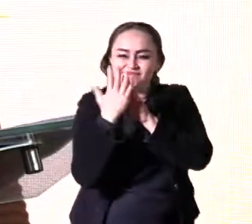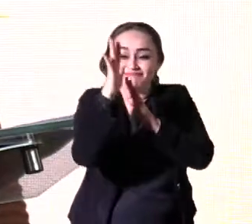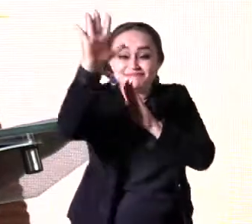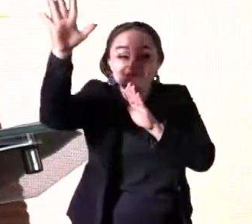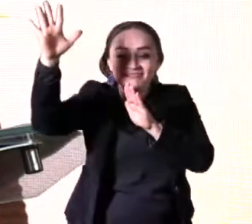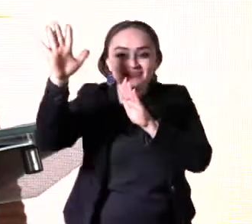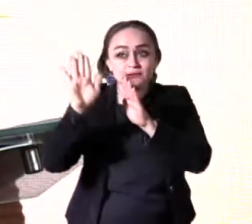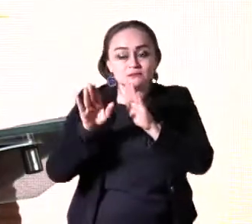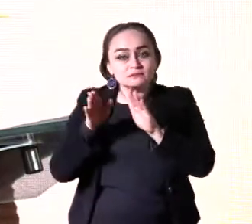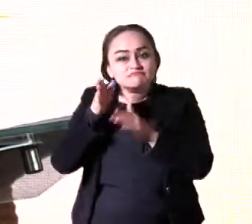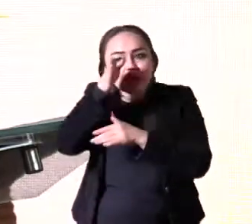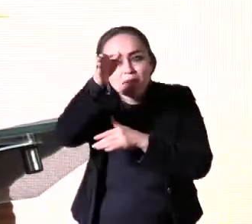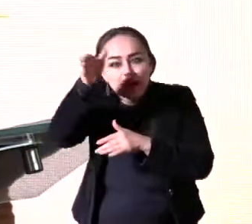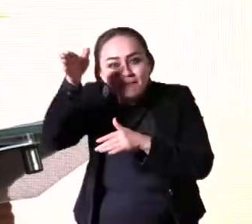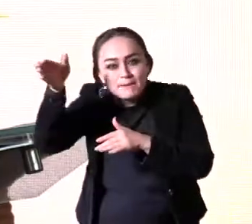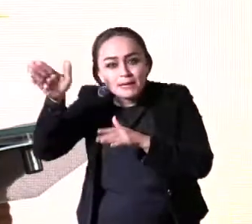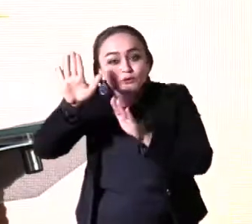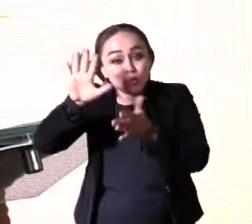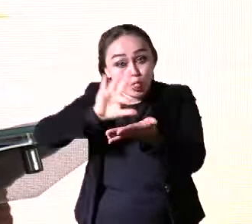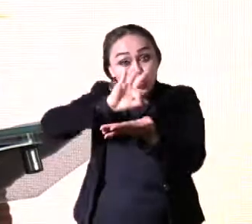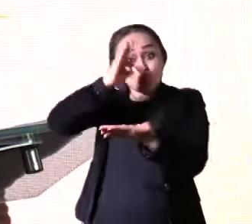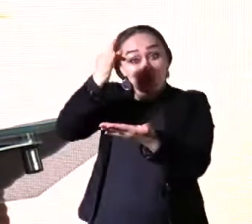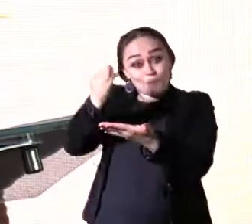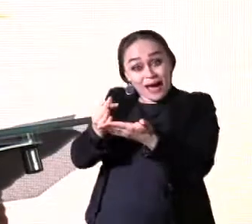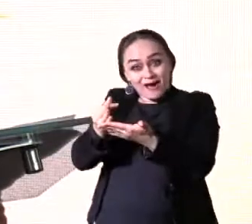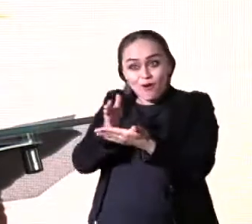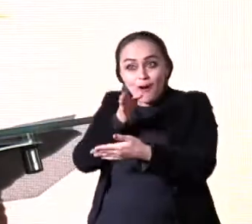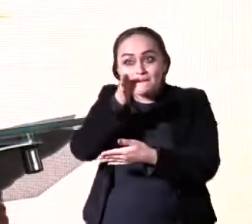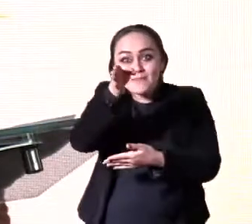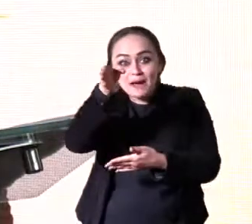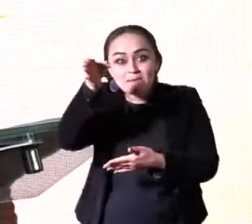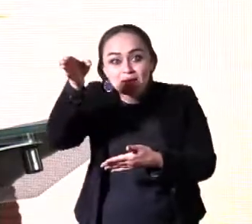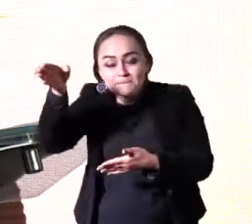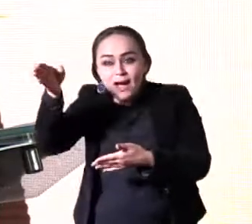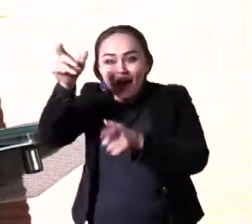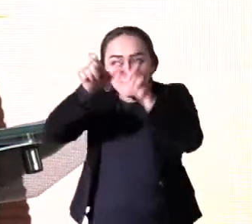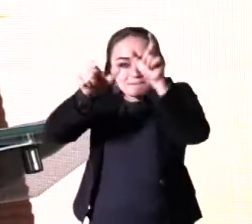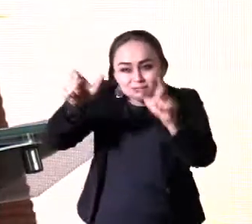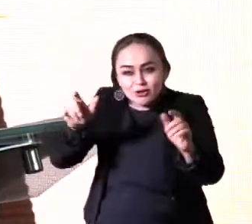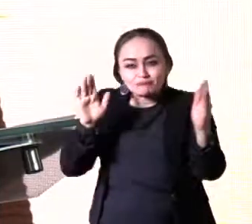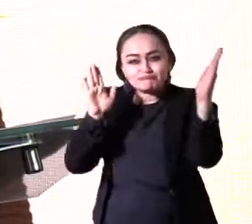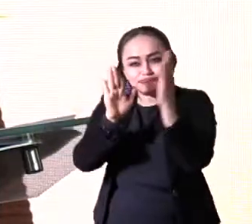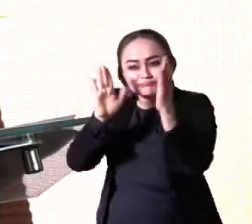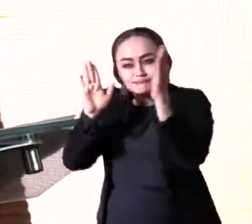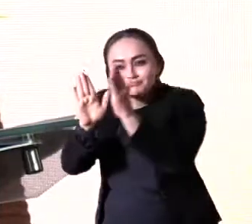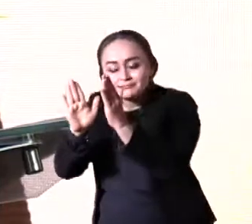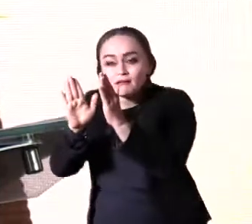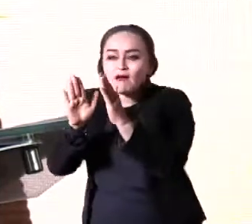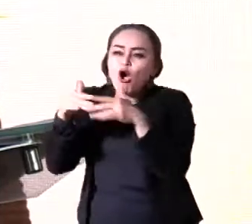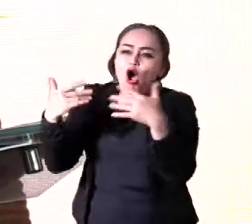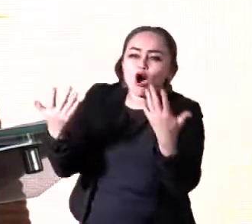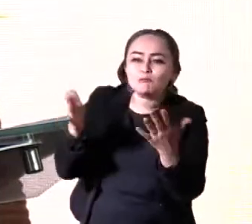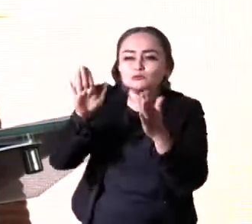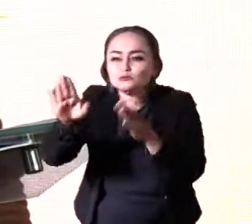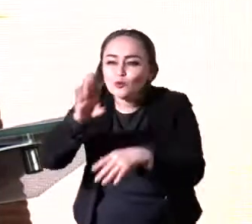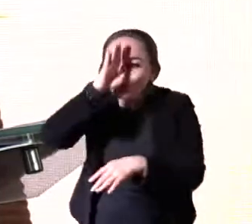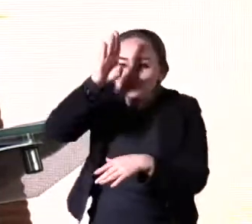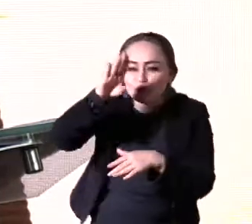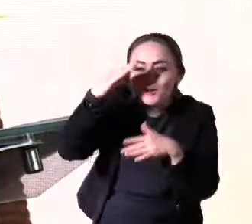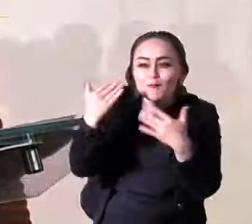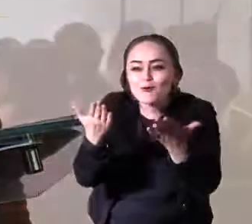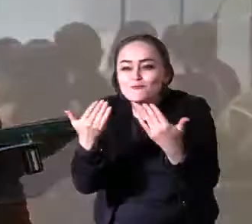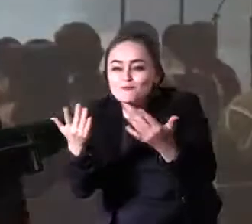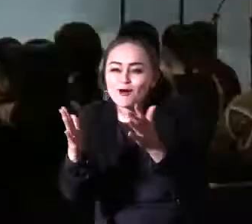hogar hace poco se preocupó por conocerlos y por compartir sus costumbres evidenció